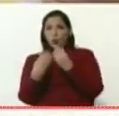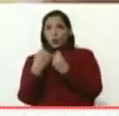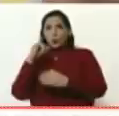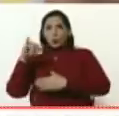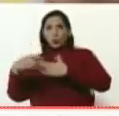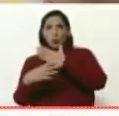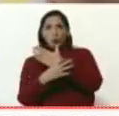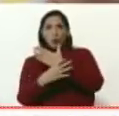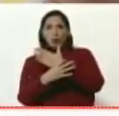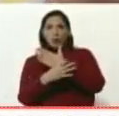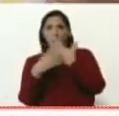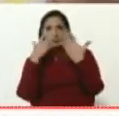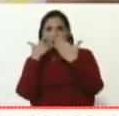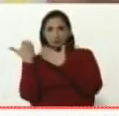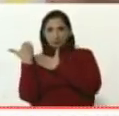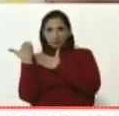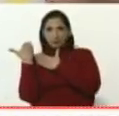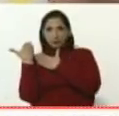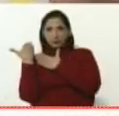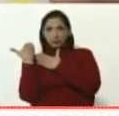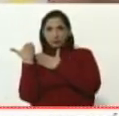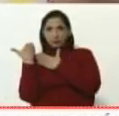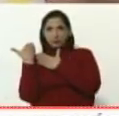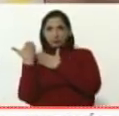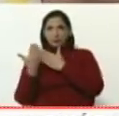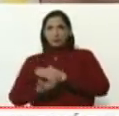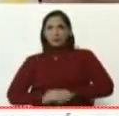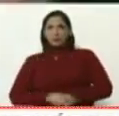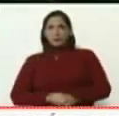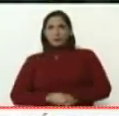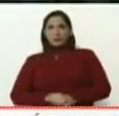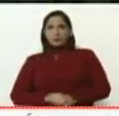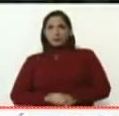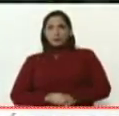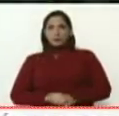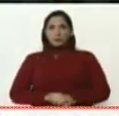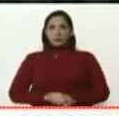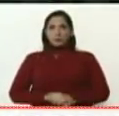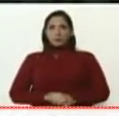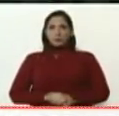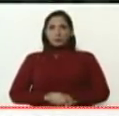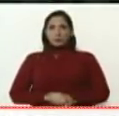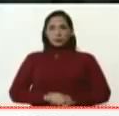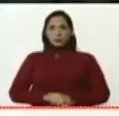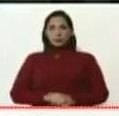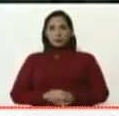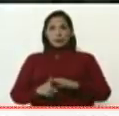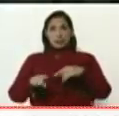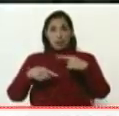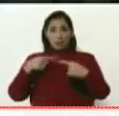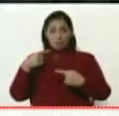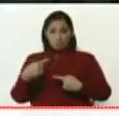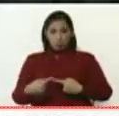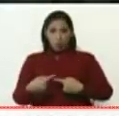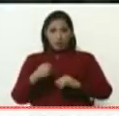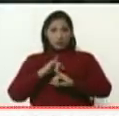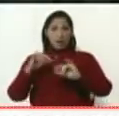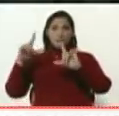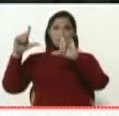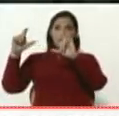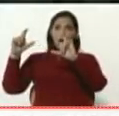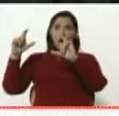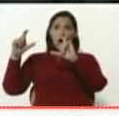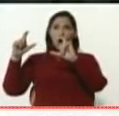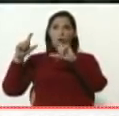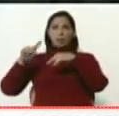rastrojo mayor, con Juancito Limaña. Y luego de que se tomaron la foto, luego